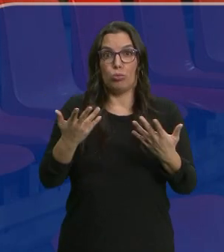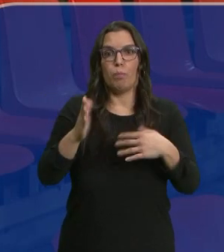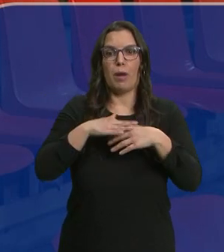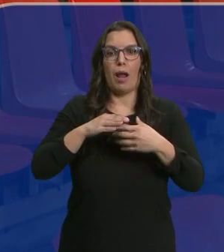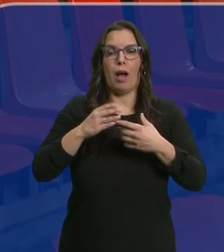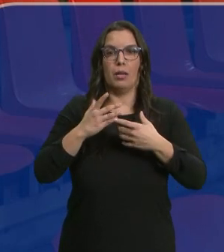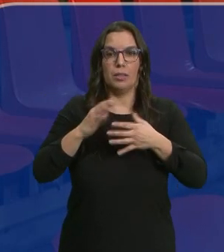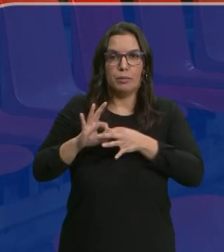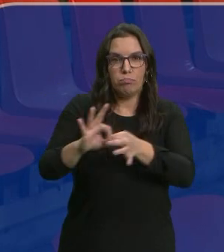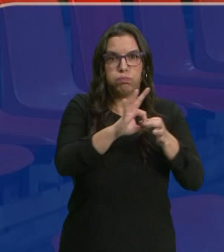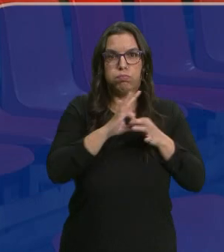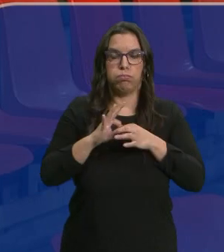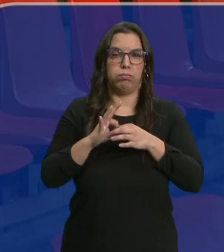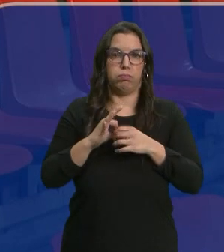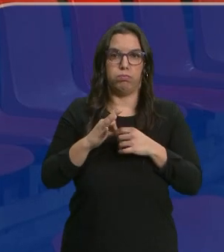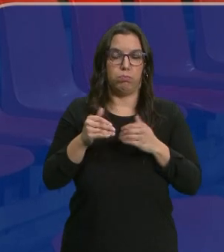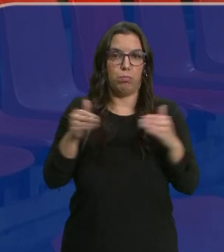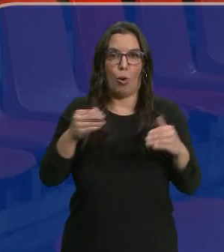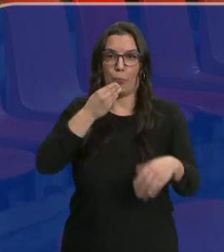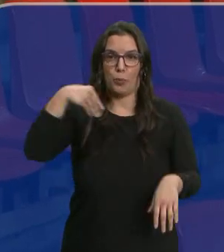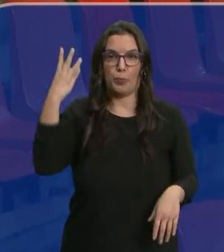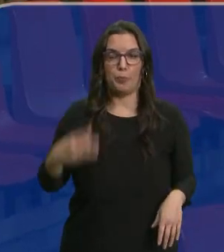posible para que pueda aportar desde el principio.